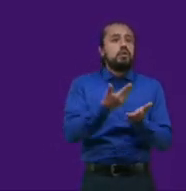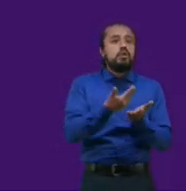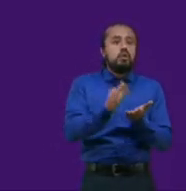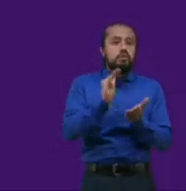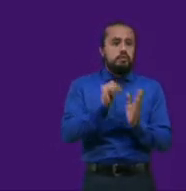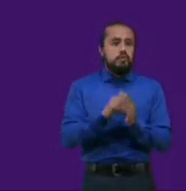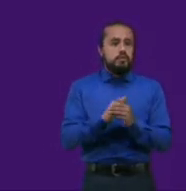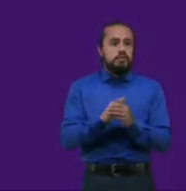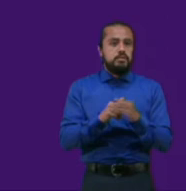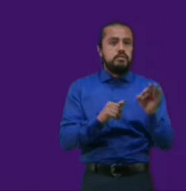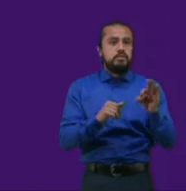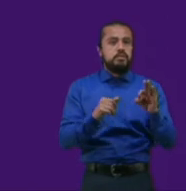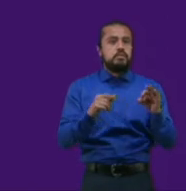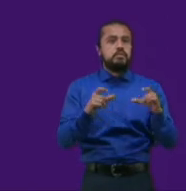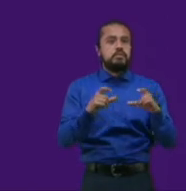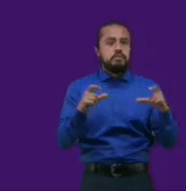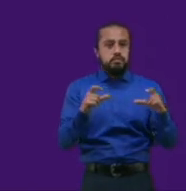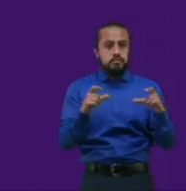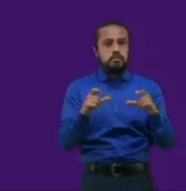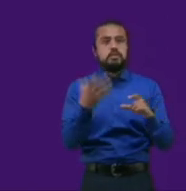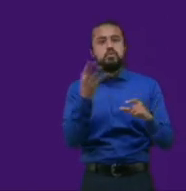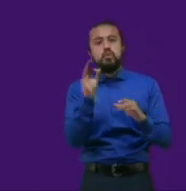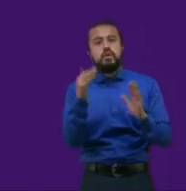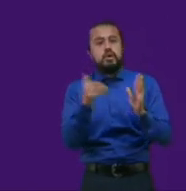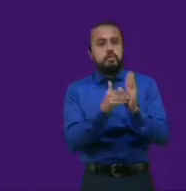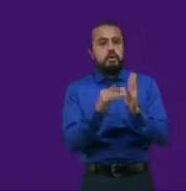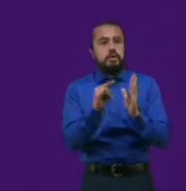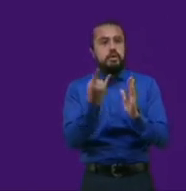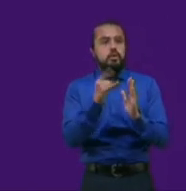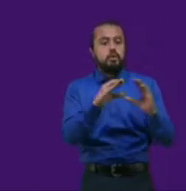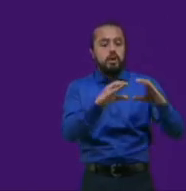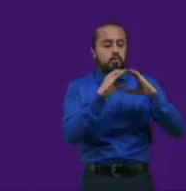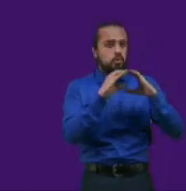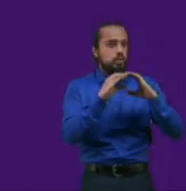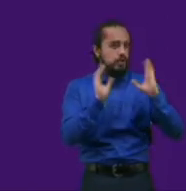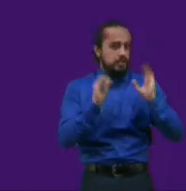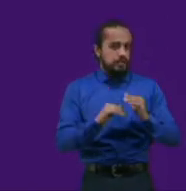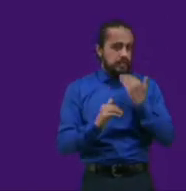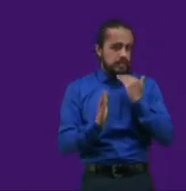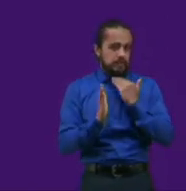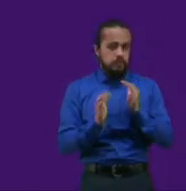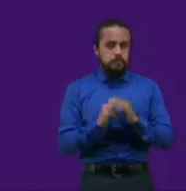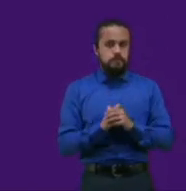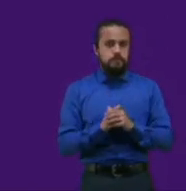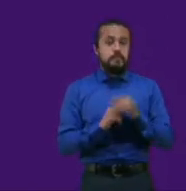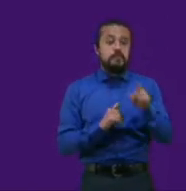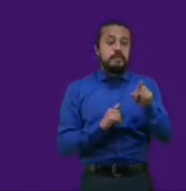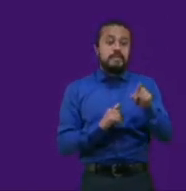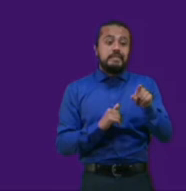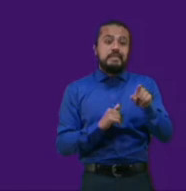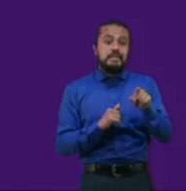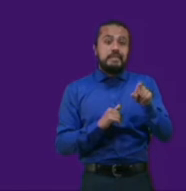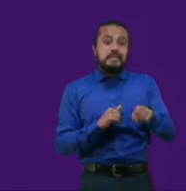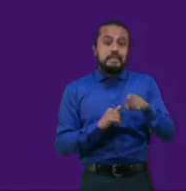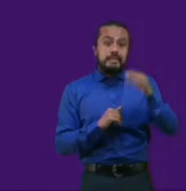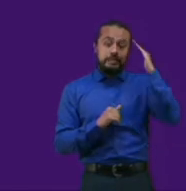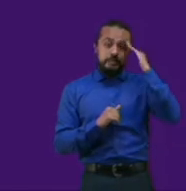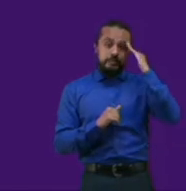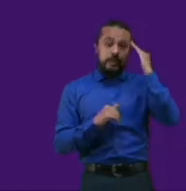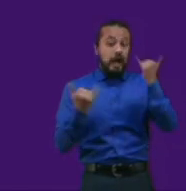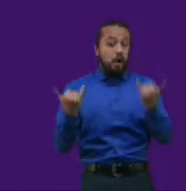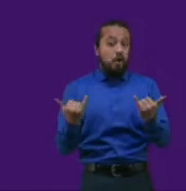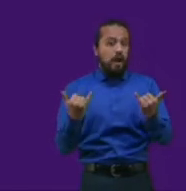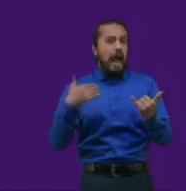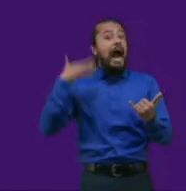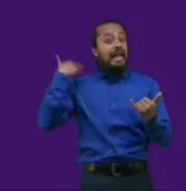un cupón de 50,000 pesos para ordenar una hamburguesa. Él tiene clarísimo que en su negocio